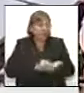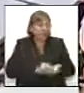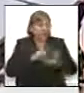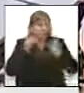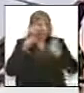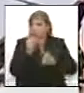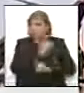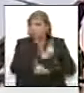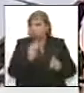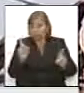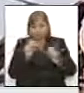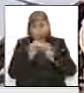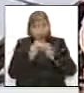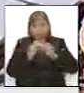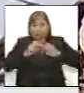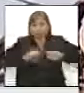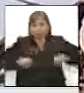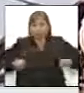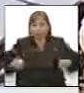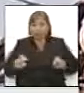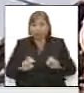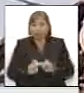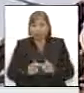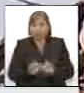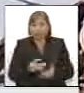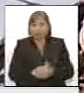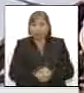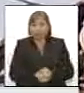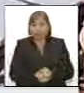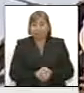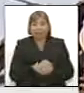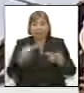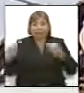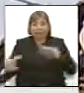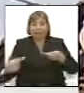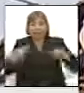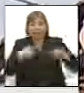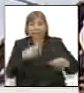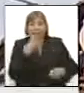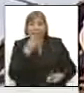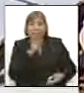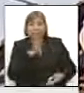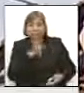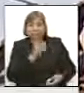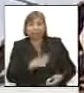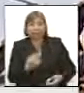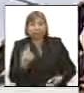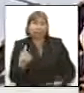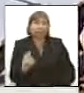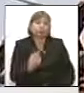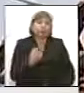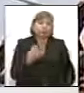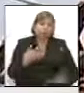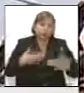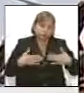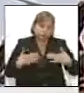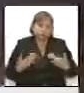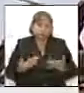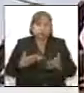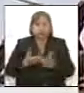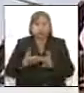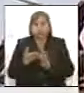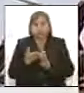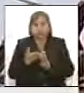no resuelto en el Pleno, que tiene que ver con un altercado oral, solo se podrá aplicar el mecanismo